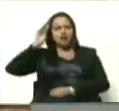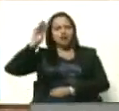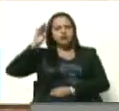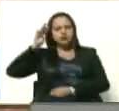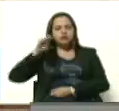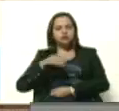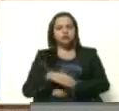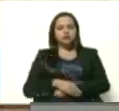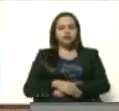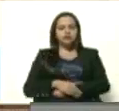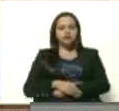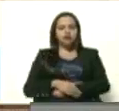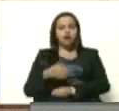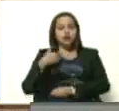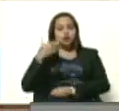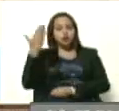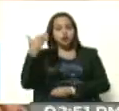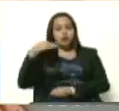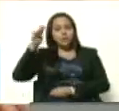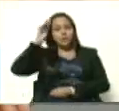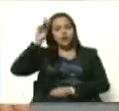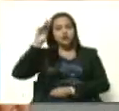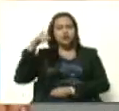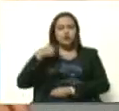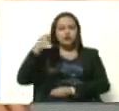en uno de los maestros en los que pensé fue en tu padre,